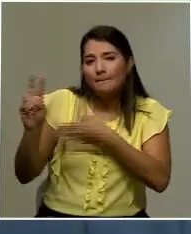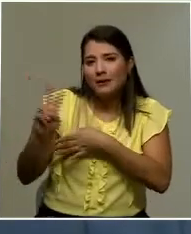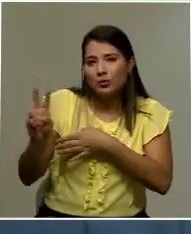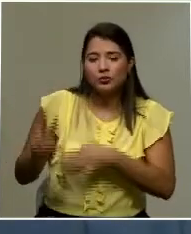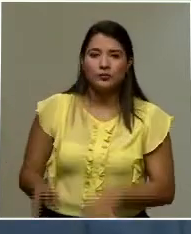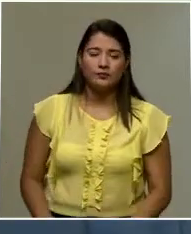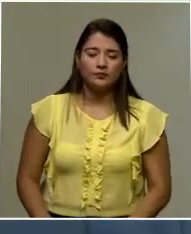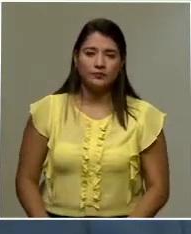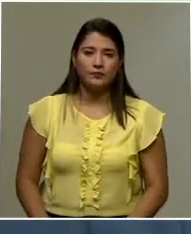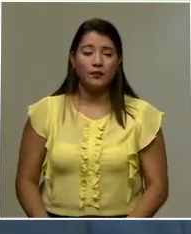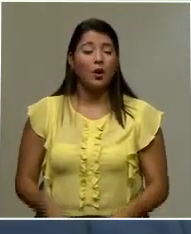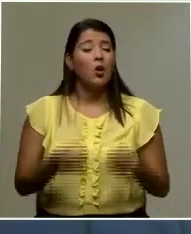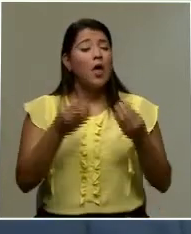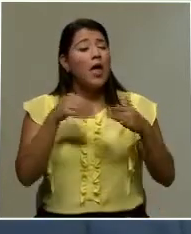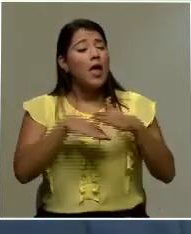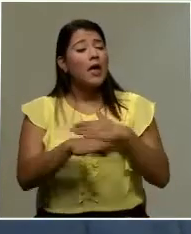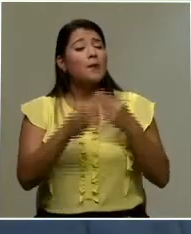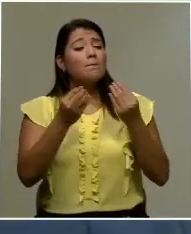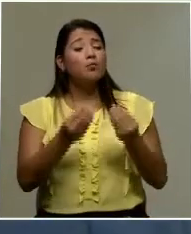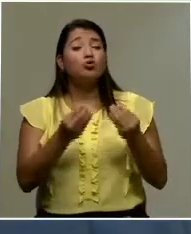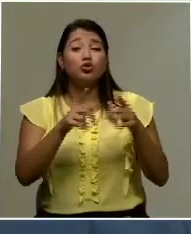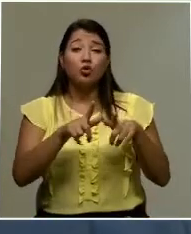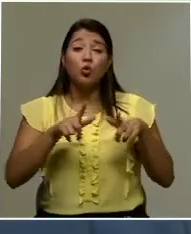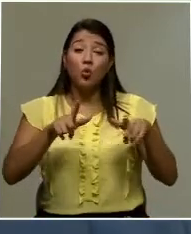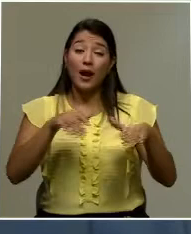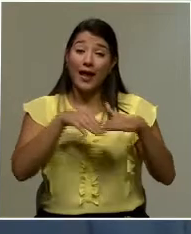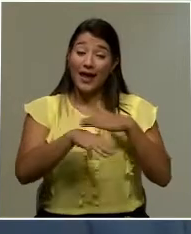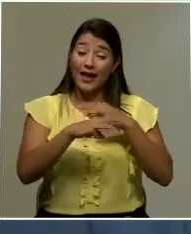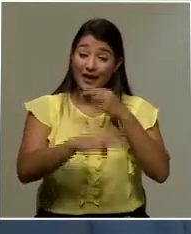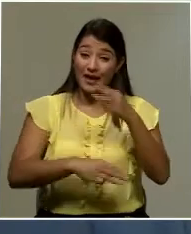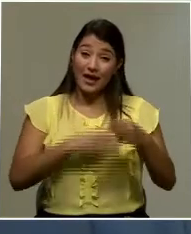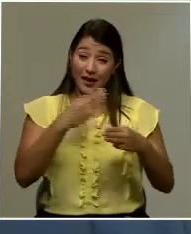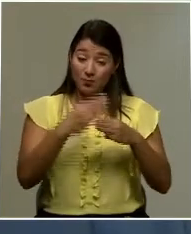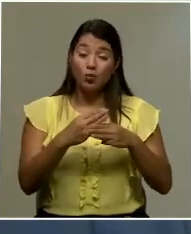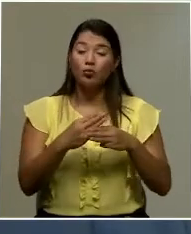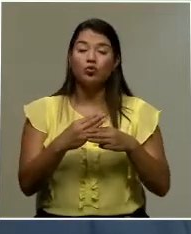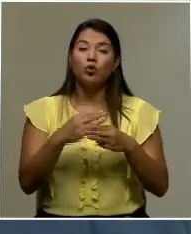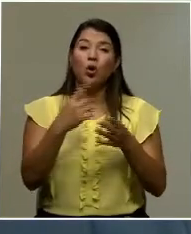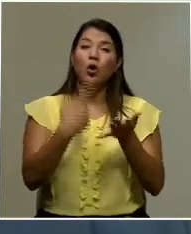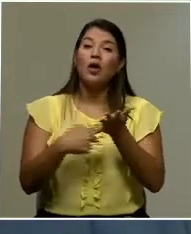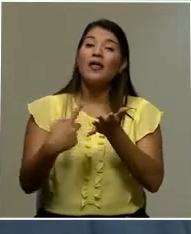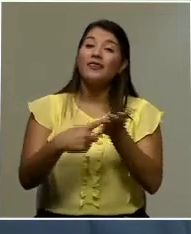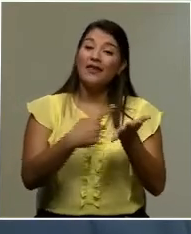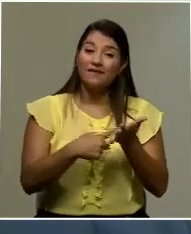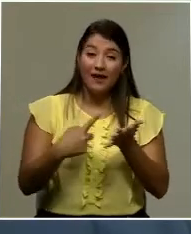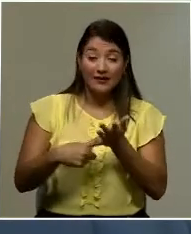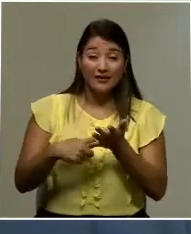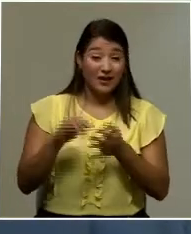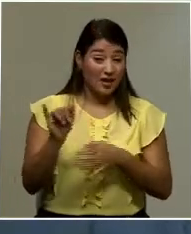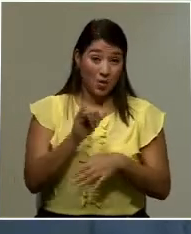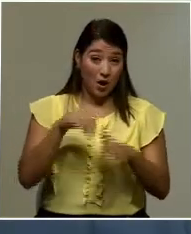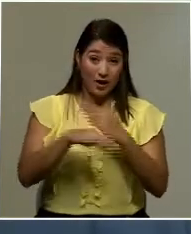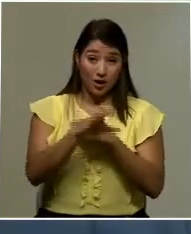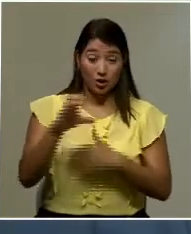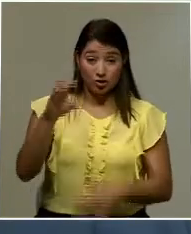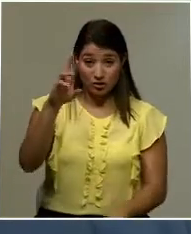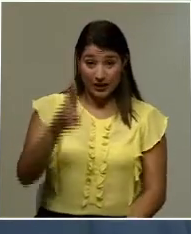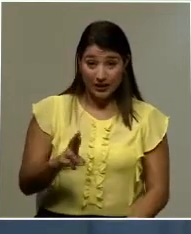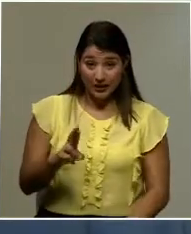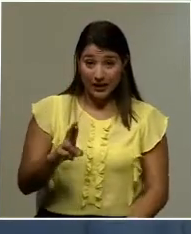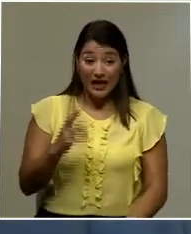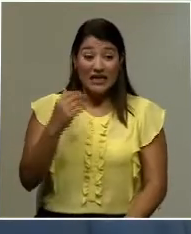mundo se está debatiendo en este momento, y aquí en Costa Rica el debate está súper caliente. Si